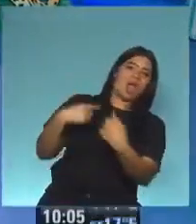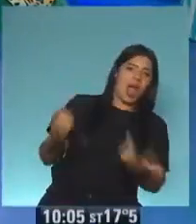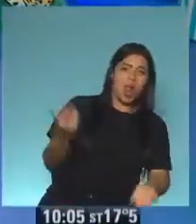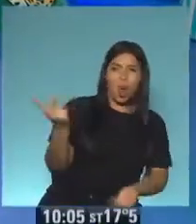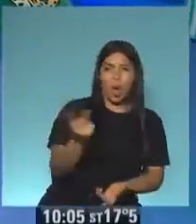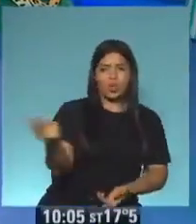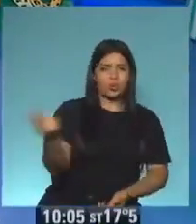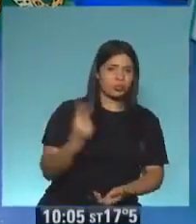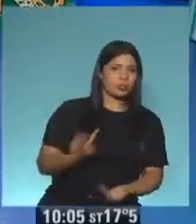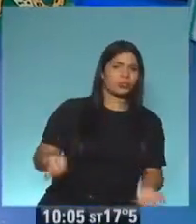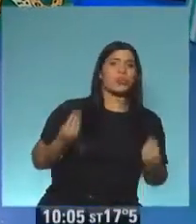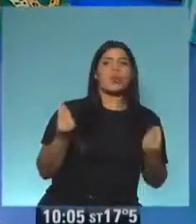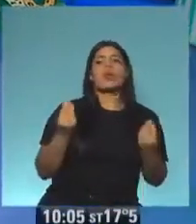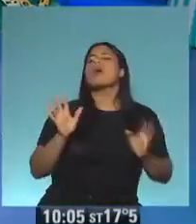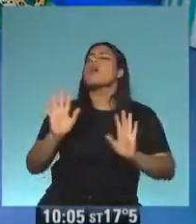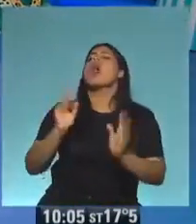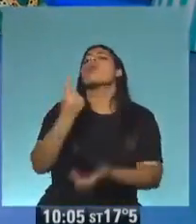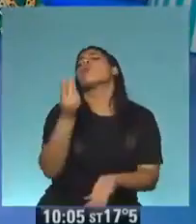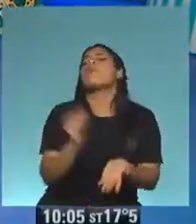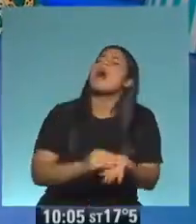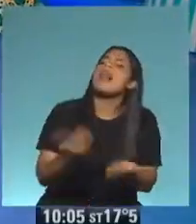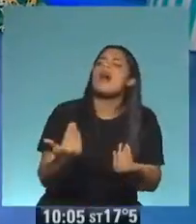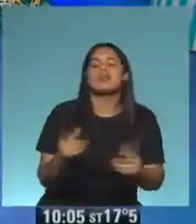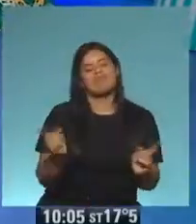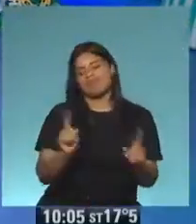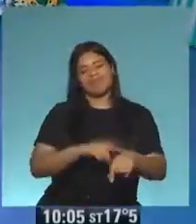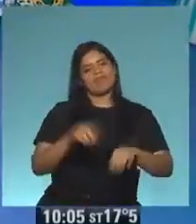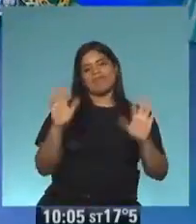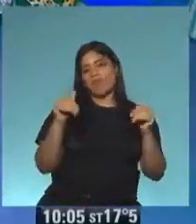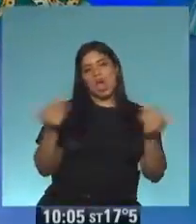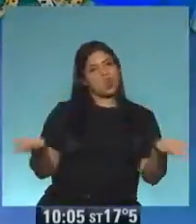cantar? Maga, Eni, ah, no, tienen que hacer una canción más. No, che, tenemos que despedirnos. No tenemos que ir. Sí, no tenemos que ir. Despedir.